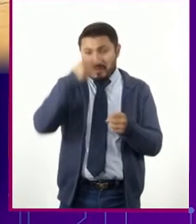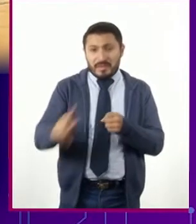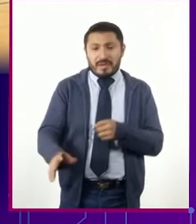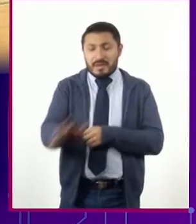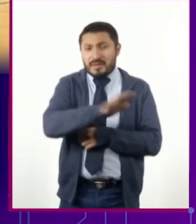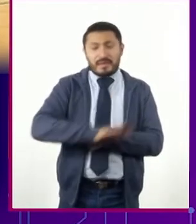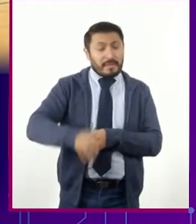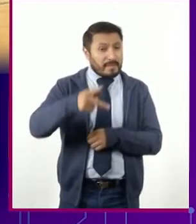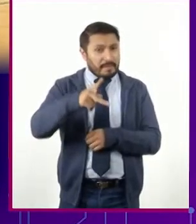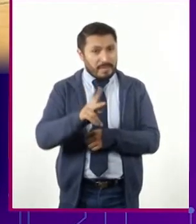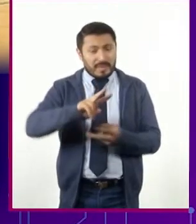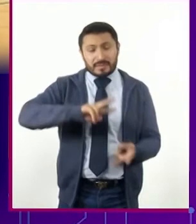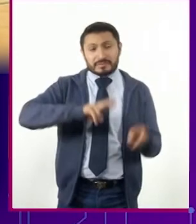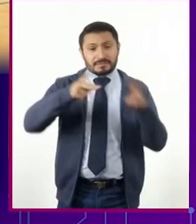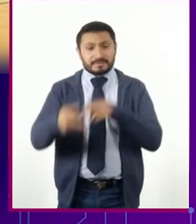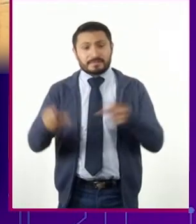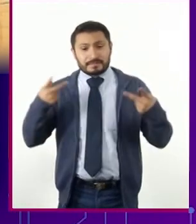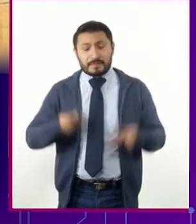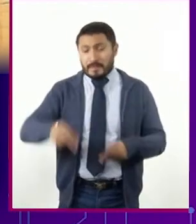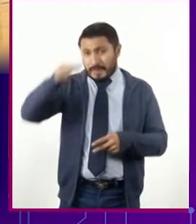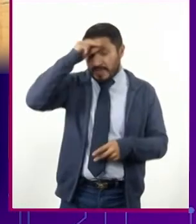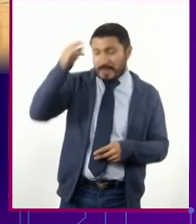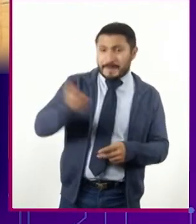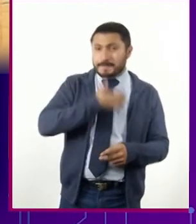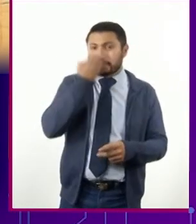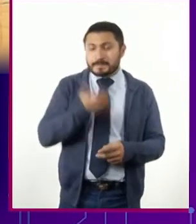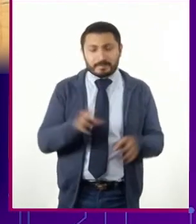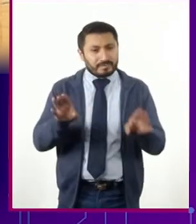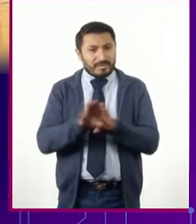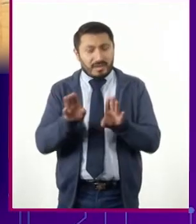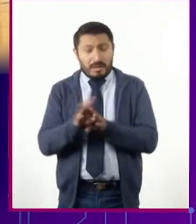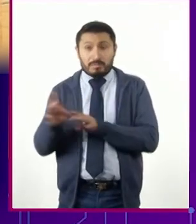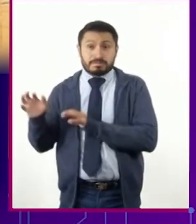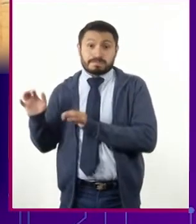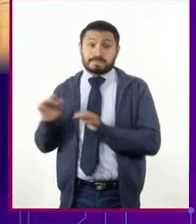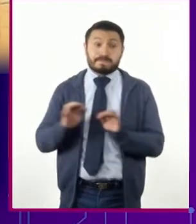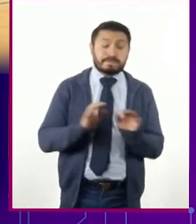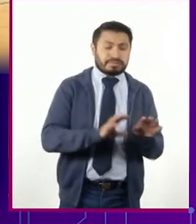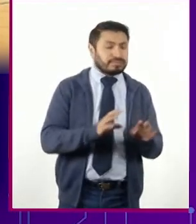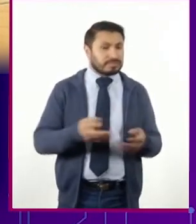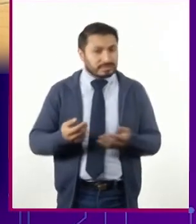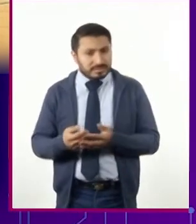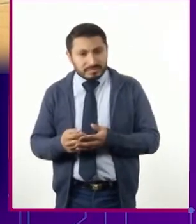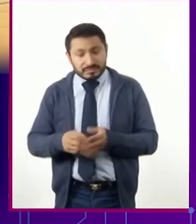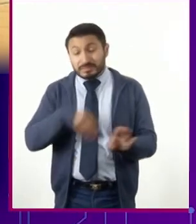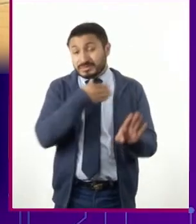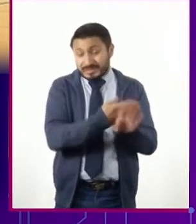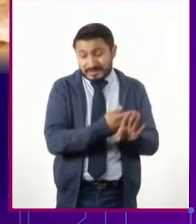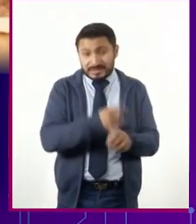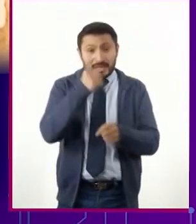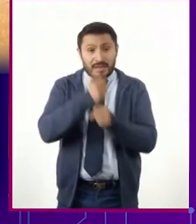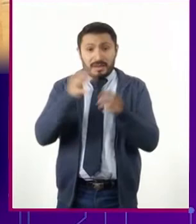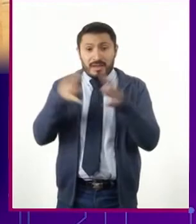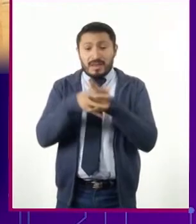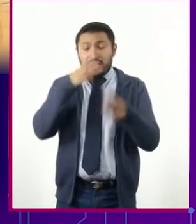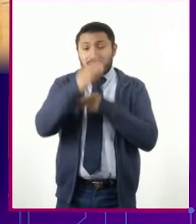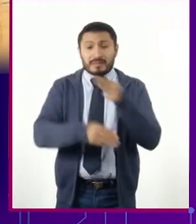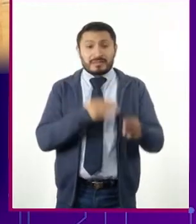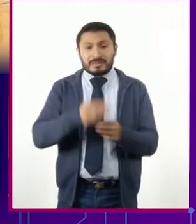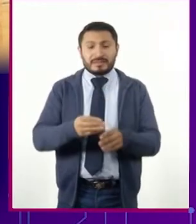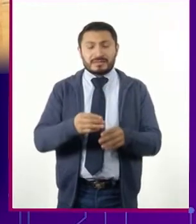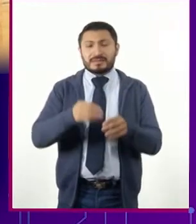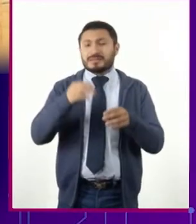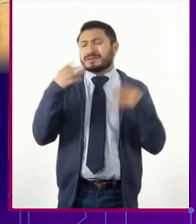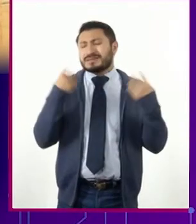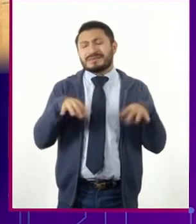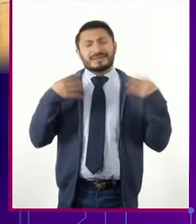otra parte, los intelectuales y comunistas eran perseguidos. La Primera Guerra Mundial dejó al mundo sumido en